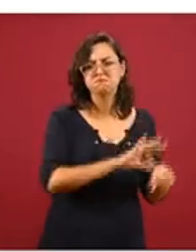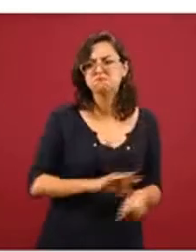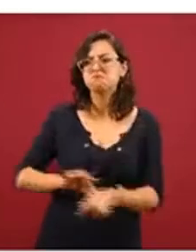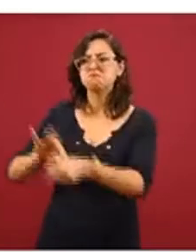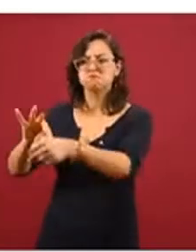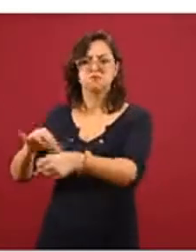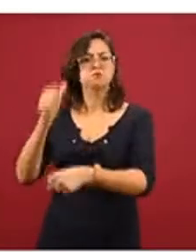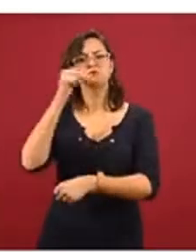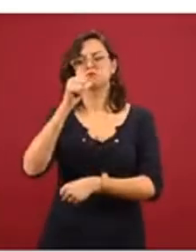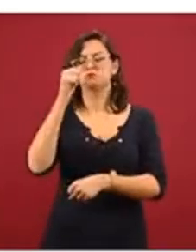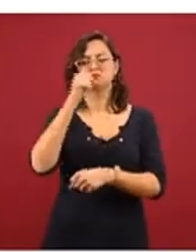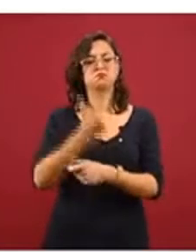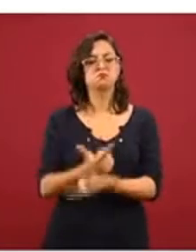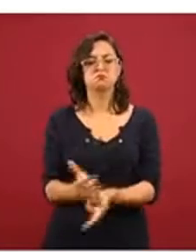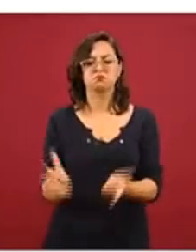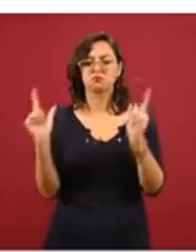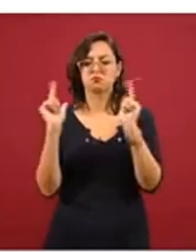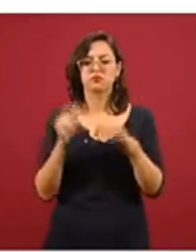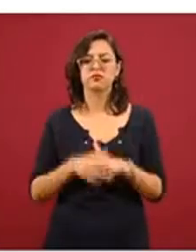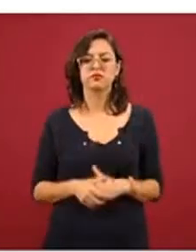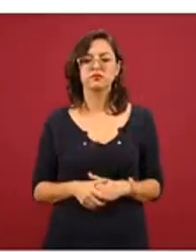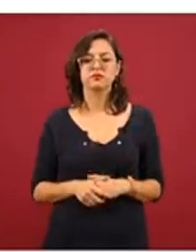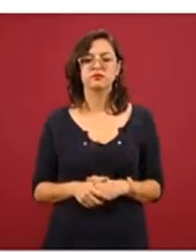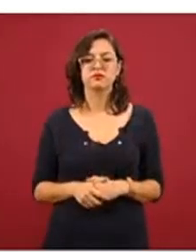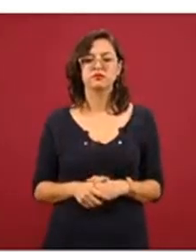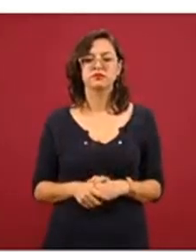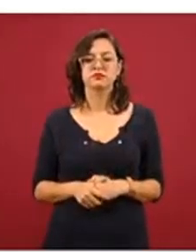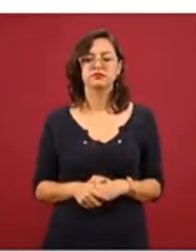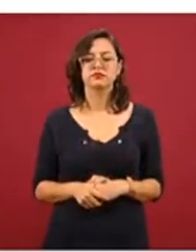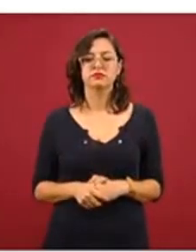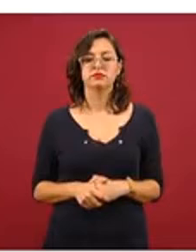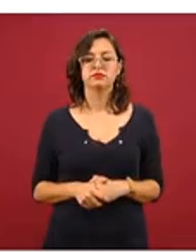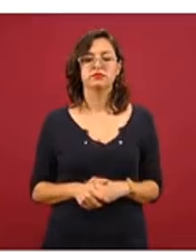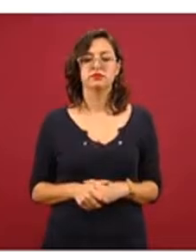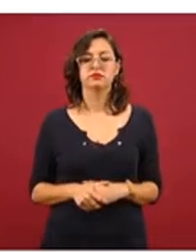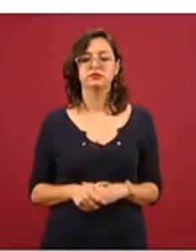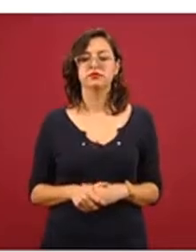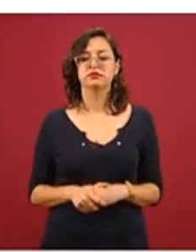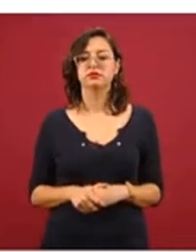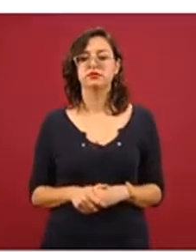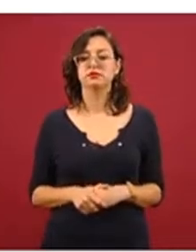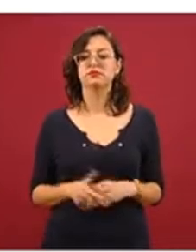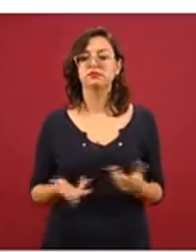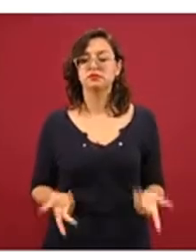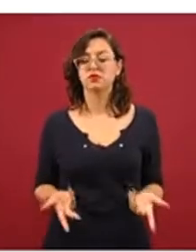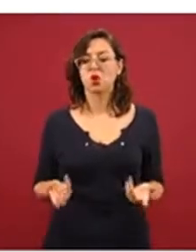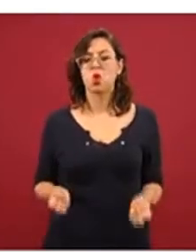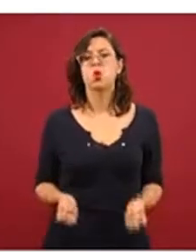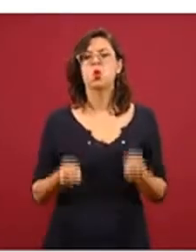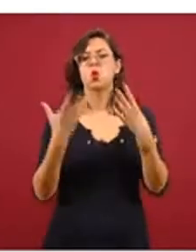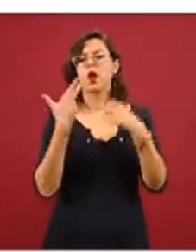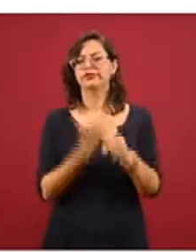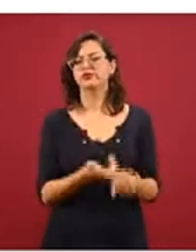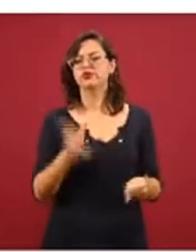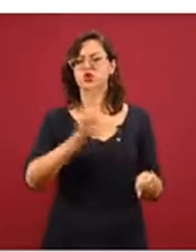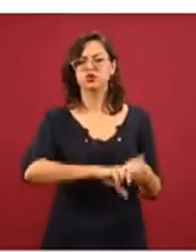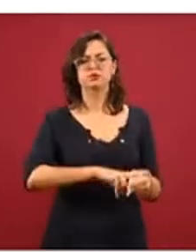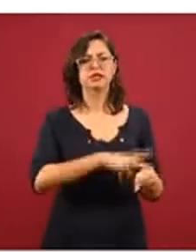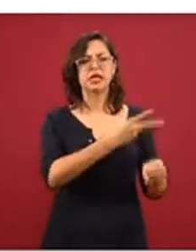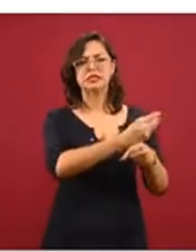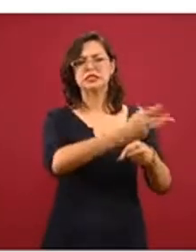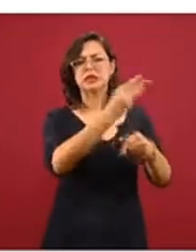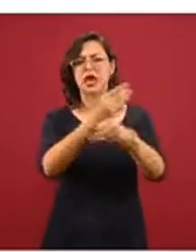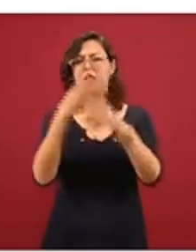encontrar una cama disponible. Vemos el siguiente cuadro, que es los hospitales, las unidades